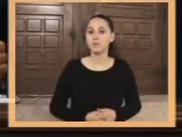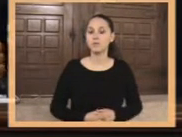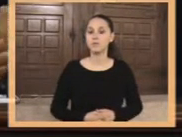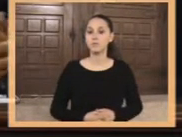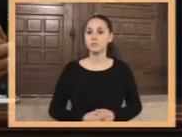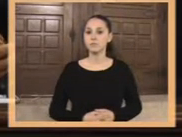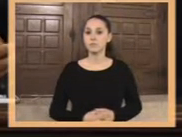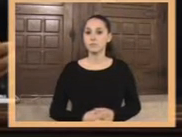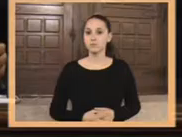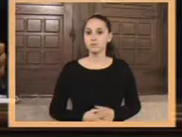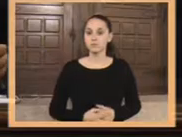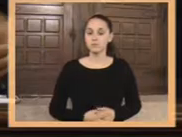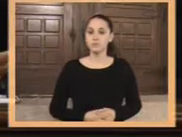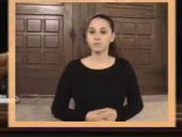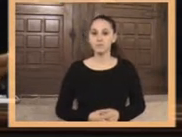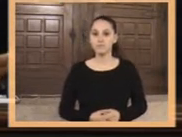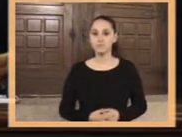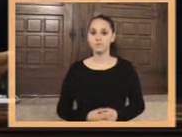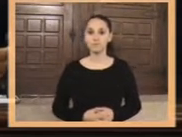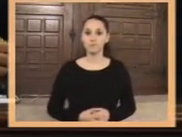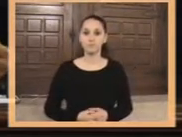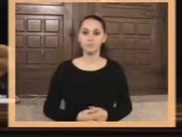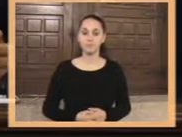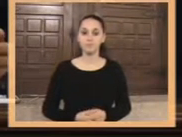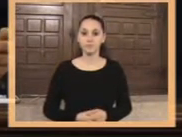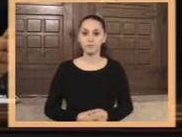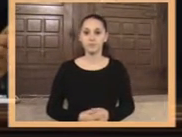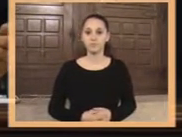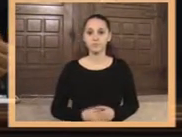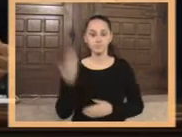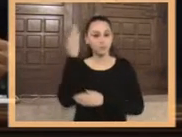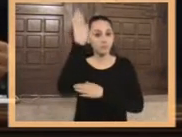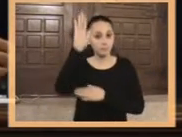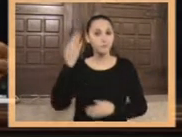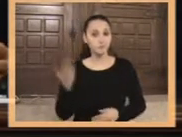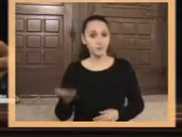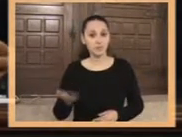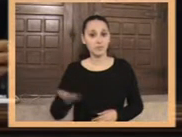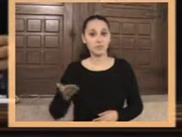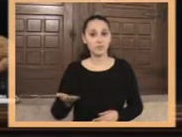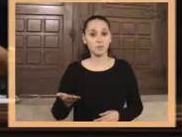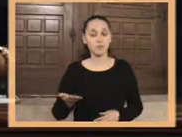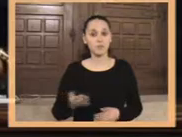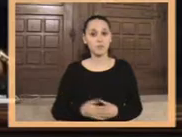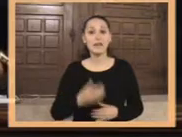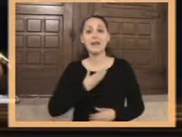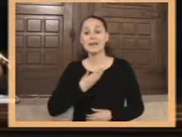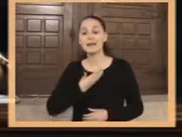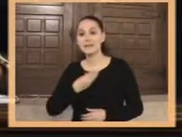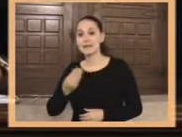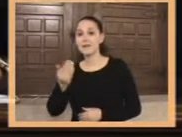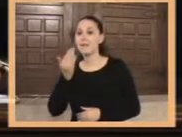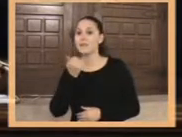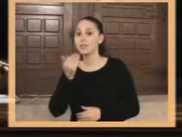favor de esta moción, una moción consensuada, evidentemente, a la que se adhirió José Luis Quintana, el alcalde de Don Benito,